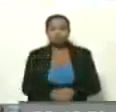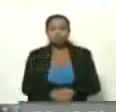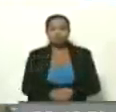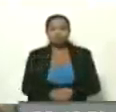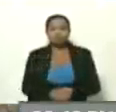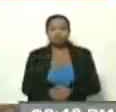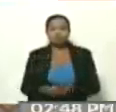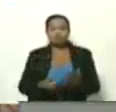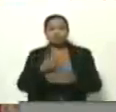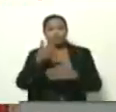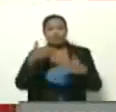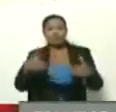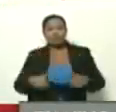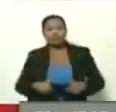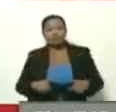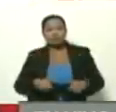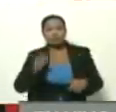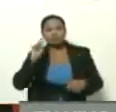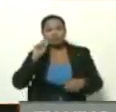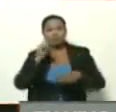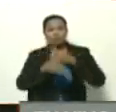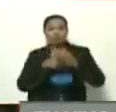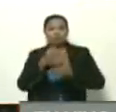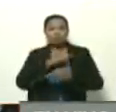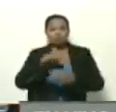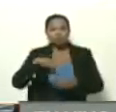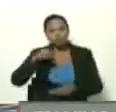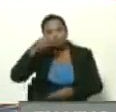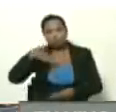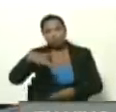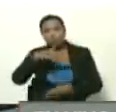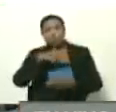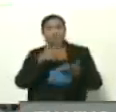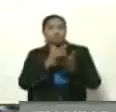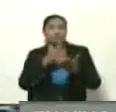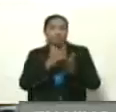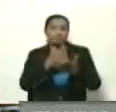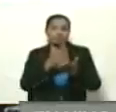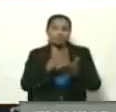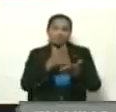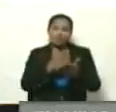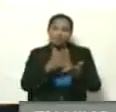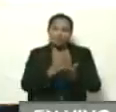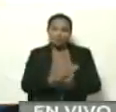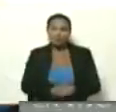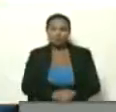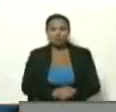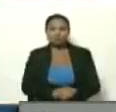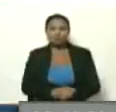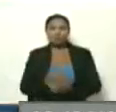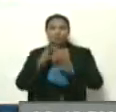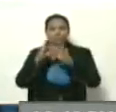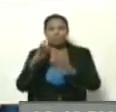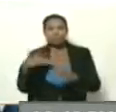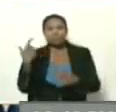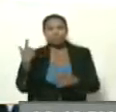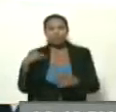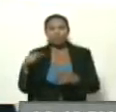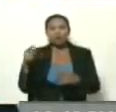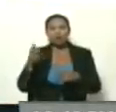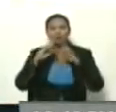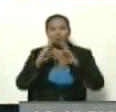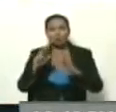mayor esfuerzo necesario para que nuestro pueblo siempre, siempre, siempre tenga la respuesta a sus